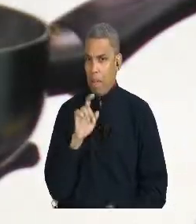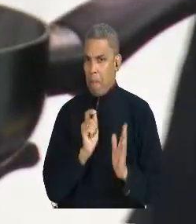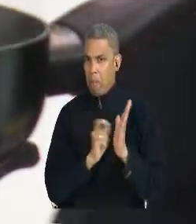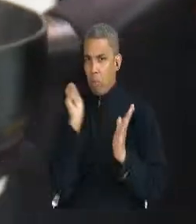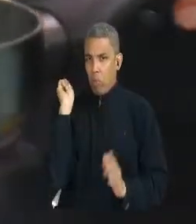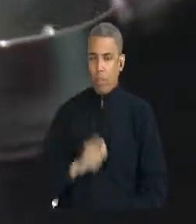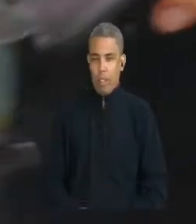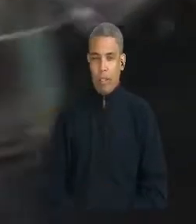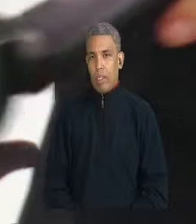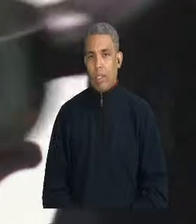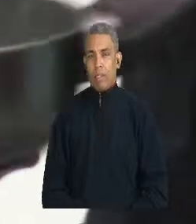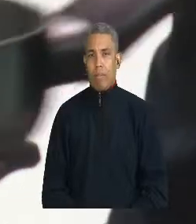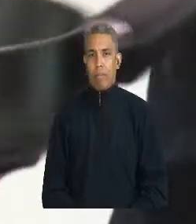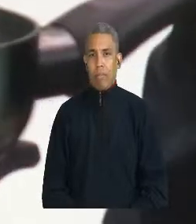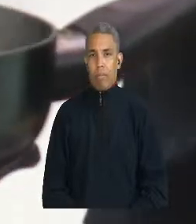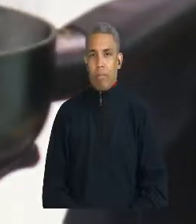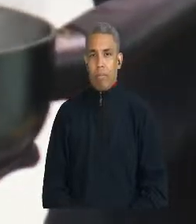Roche. Sí, sí.